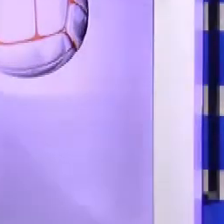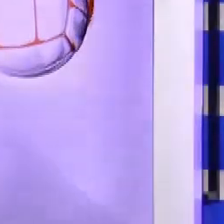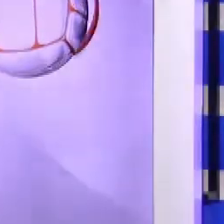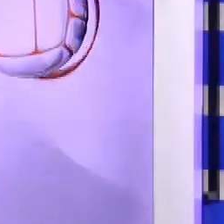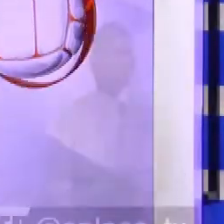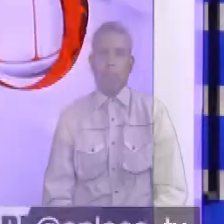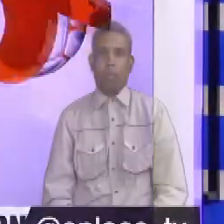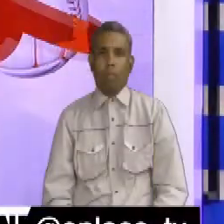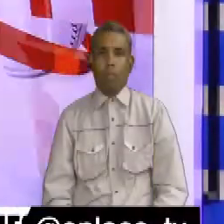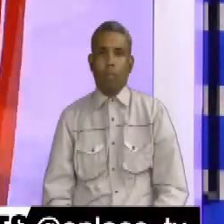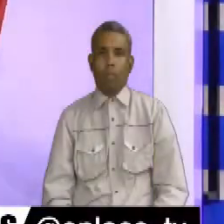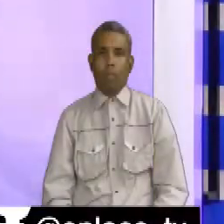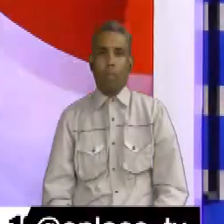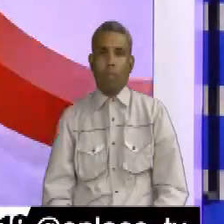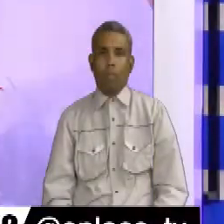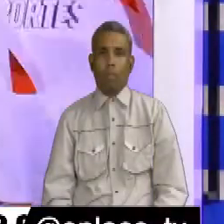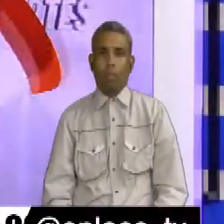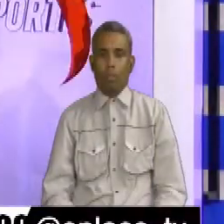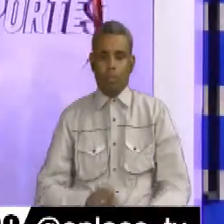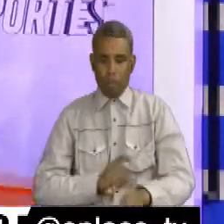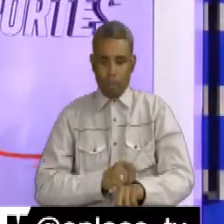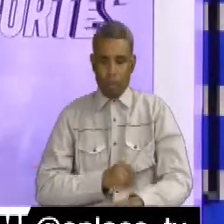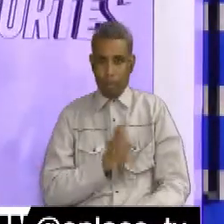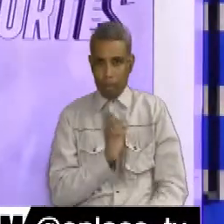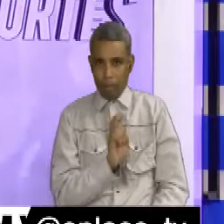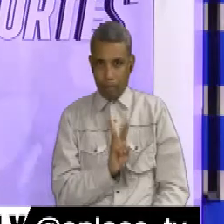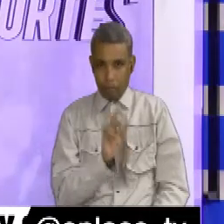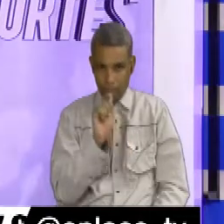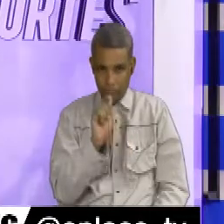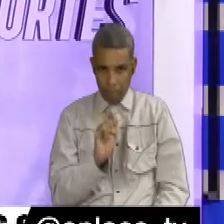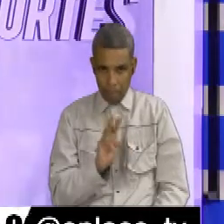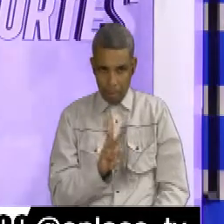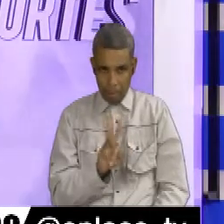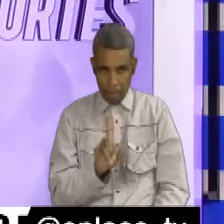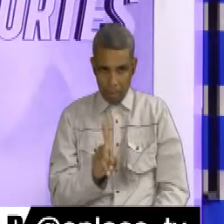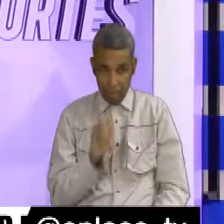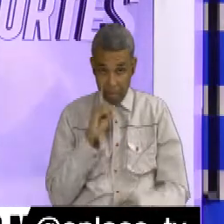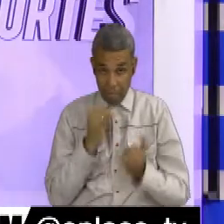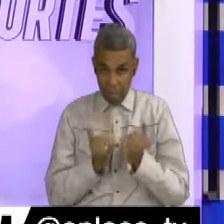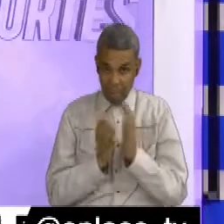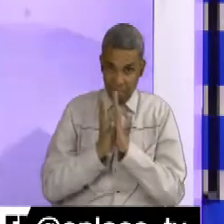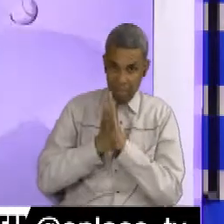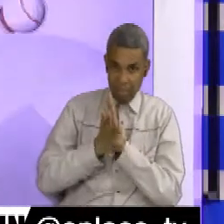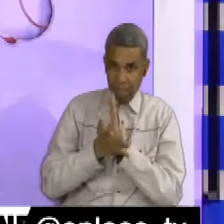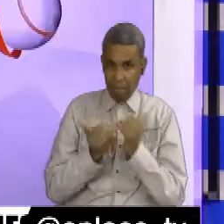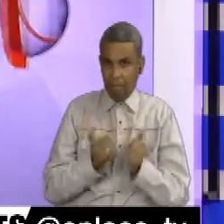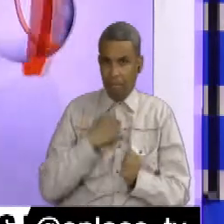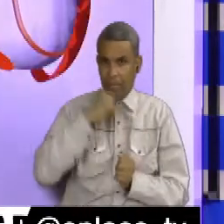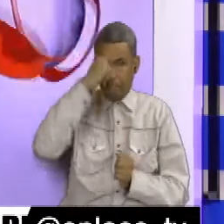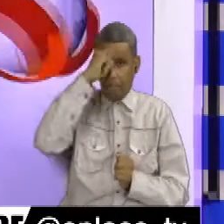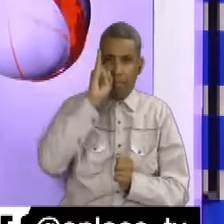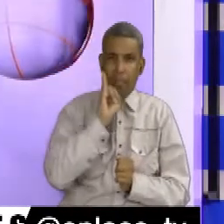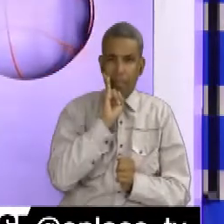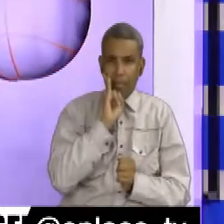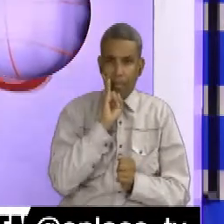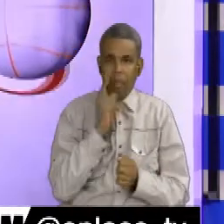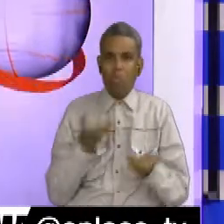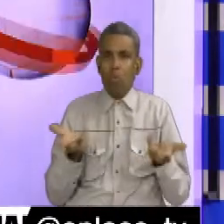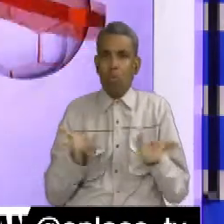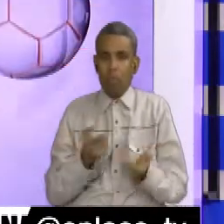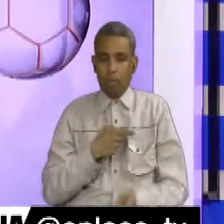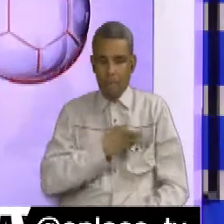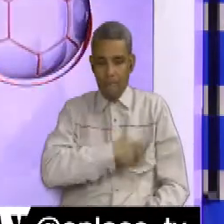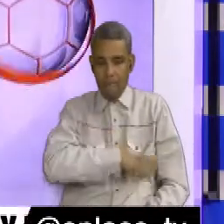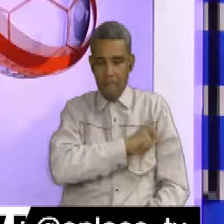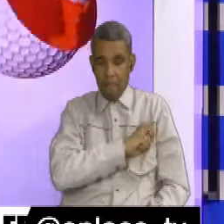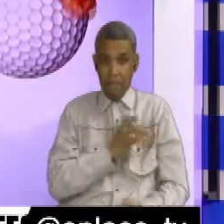Del mediodía, 31 minutos, y continuamos con información deportiva. A esta hora del día establecemos comunicación con Ariel Quiseno, quien se encuentra desde España y